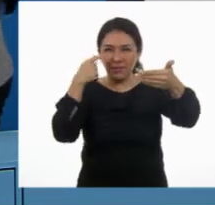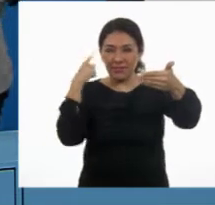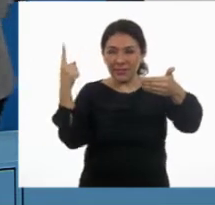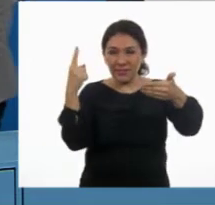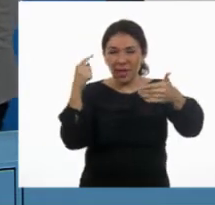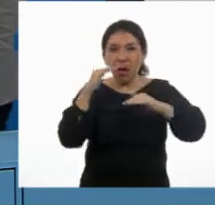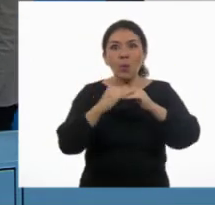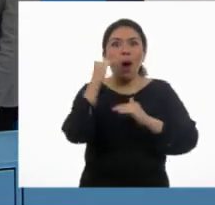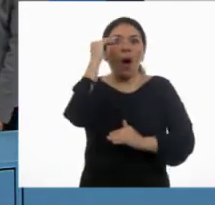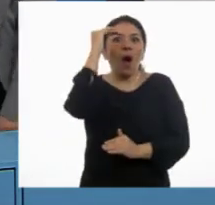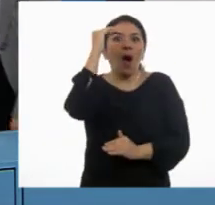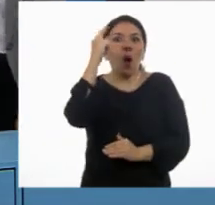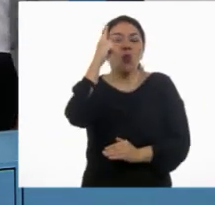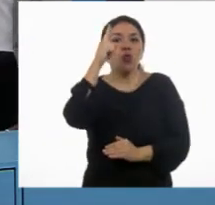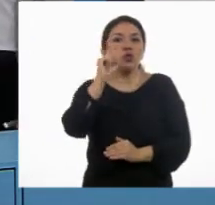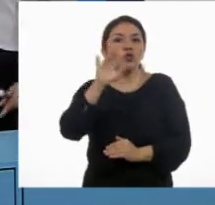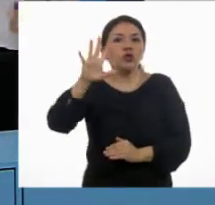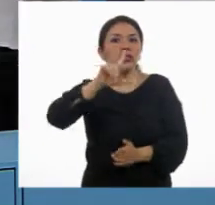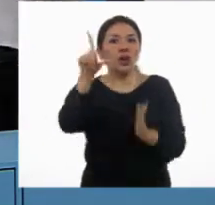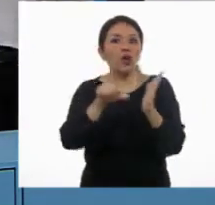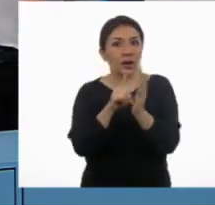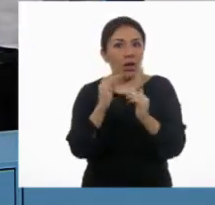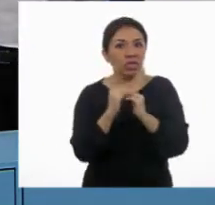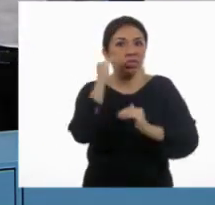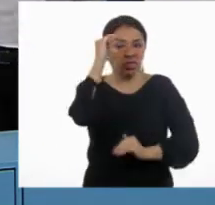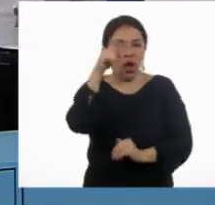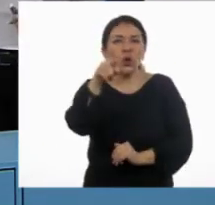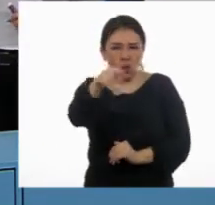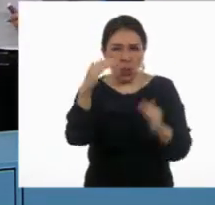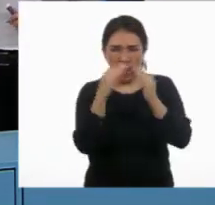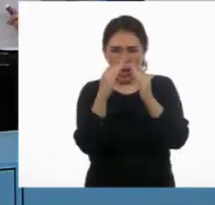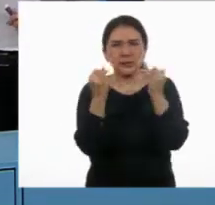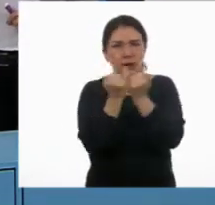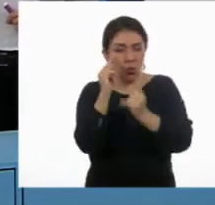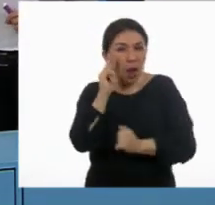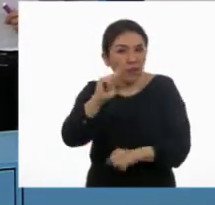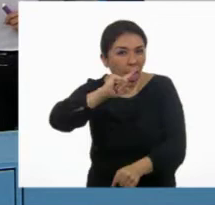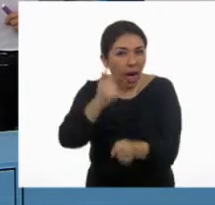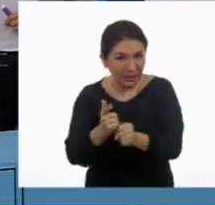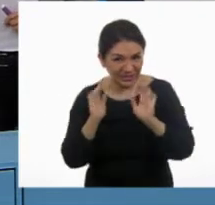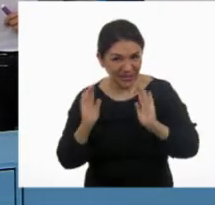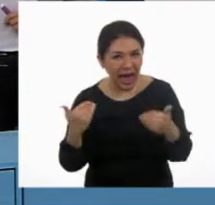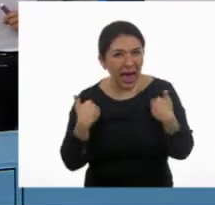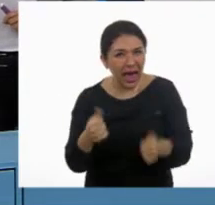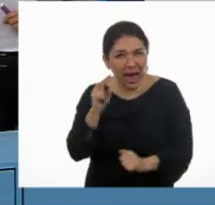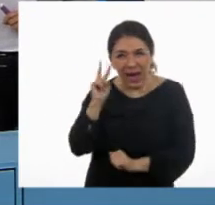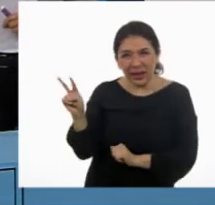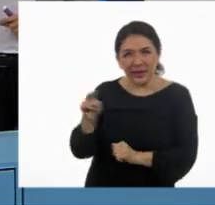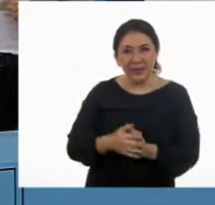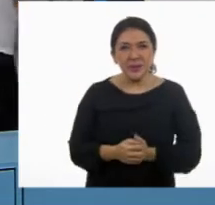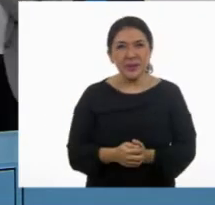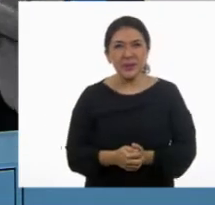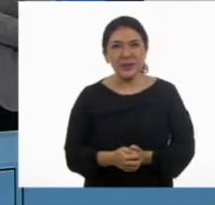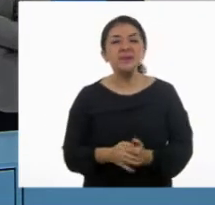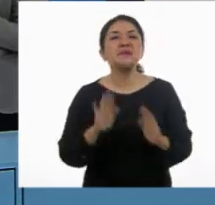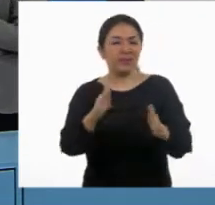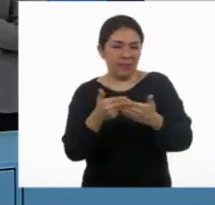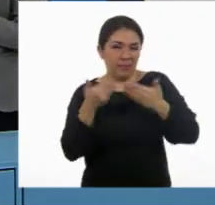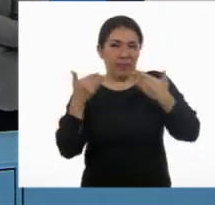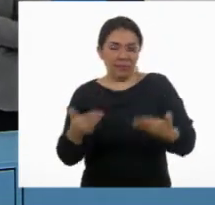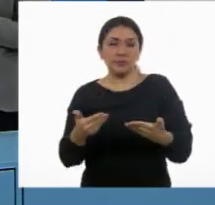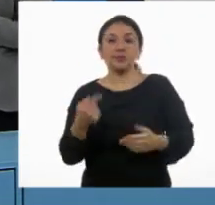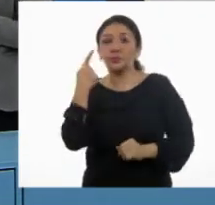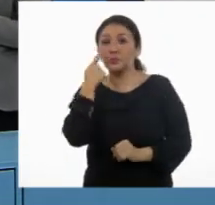es más grande? Sí. ¿Ustedes que están en casa también ya vieron la diferencia? Ahora